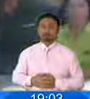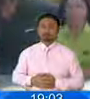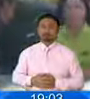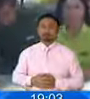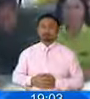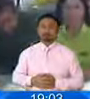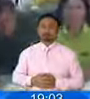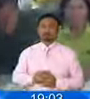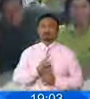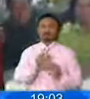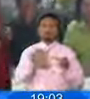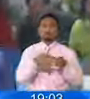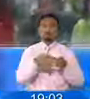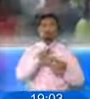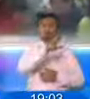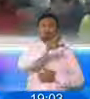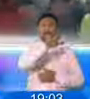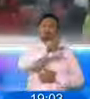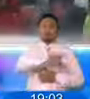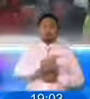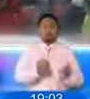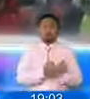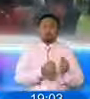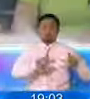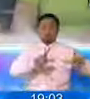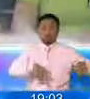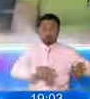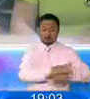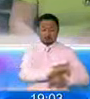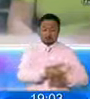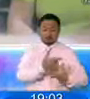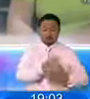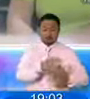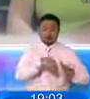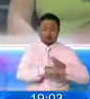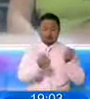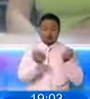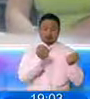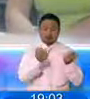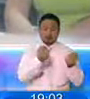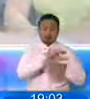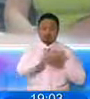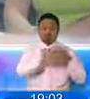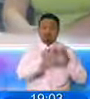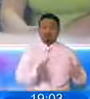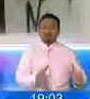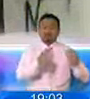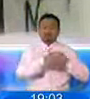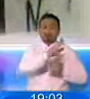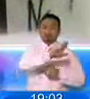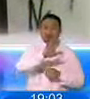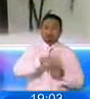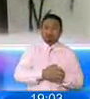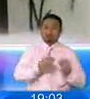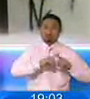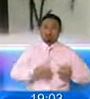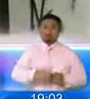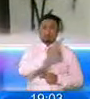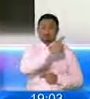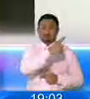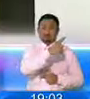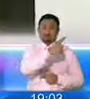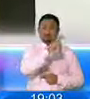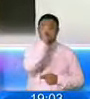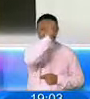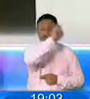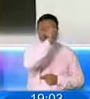de Alianza País asumió este viernes de manera oficial el control de la sede principal en Quito, pero las instalaciones quedaron en estas condiciones.